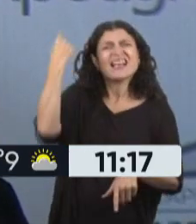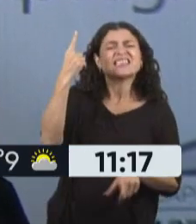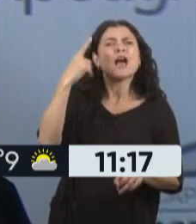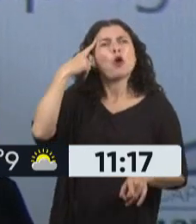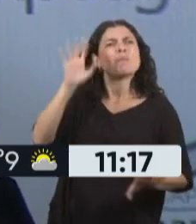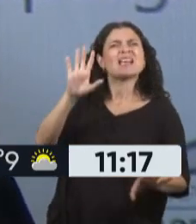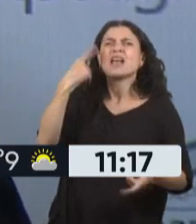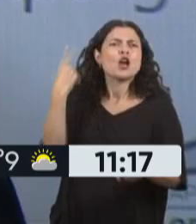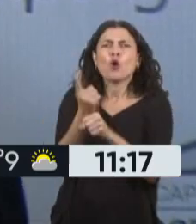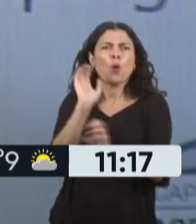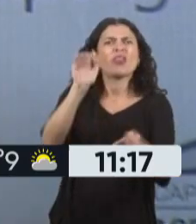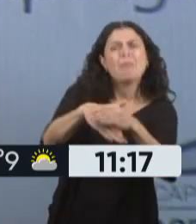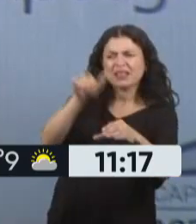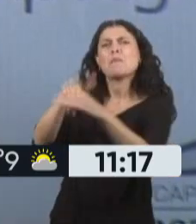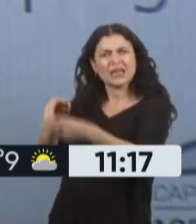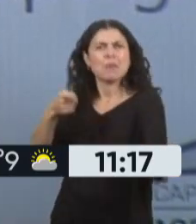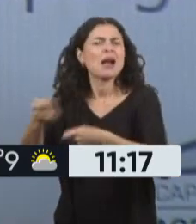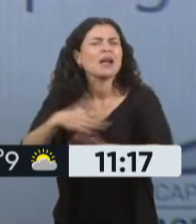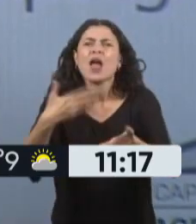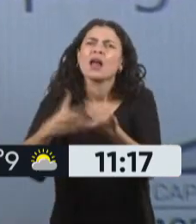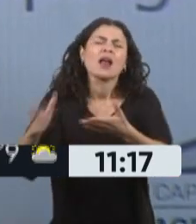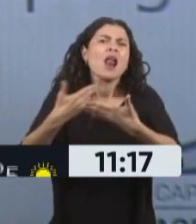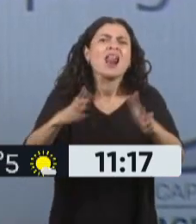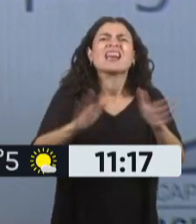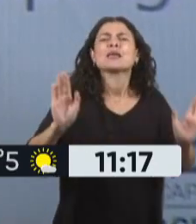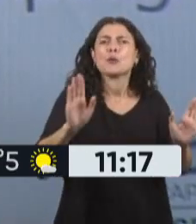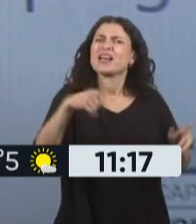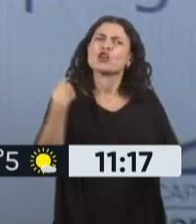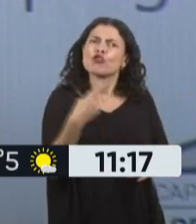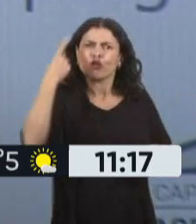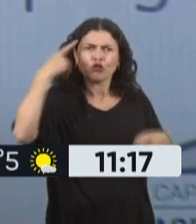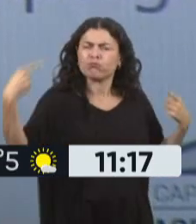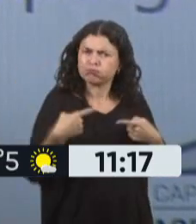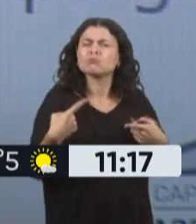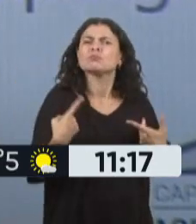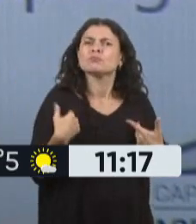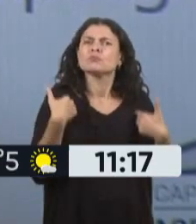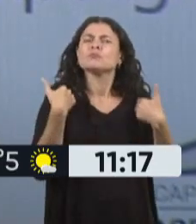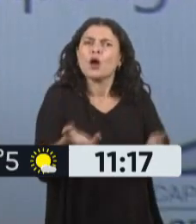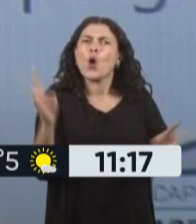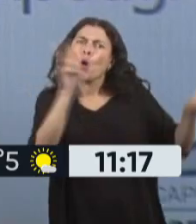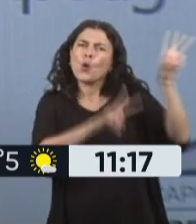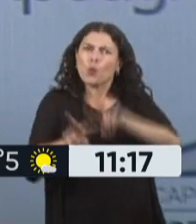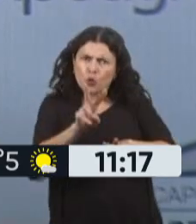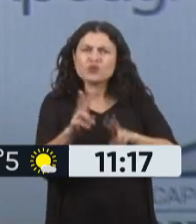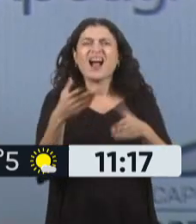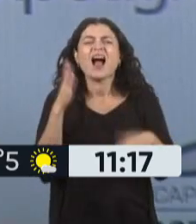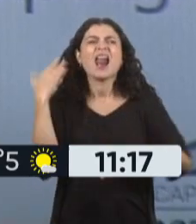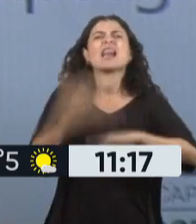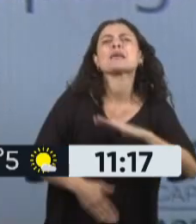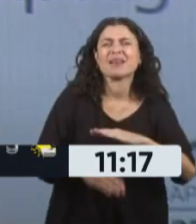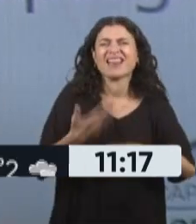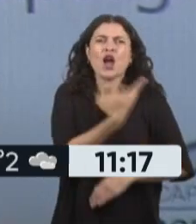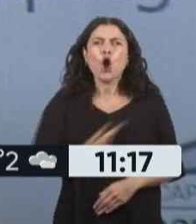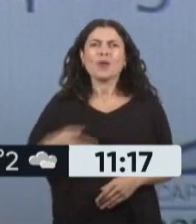riqueza ajena. De hecho, estamos en las antípodas de este pensamiento. Venimos a limitar el poder arbitrario del gobierno y a liberar